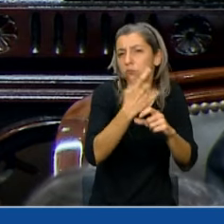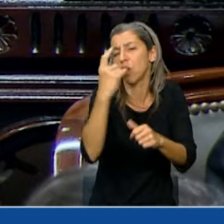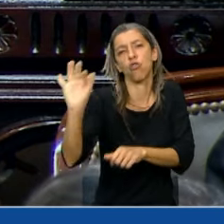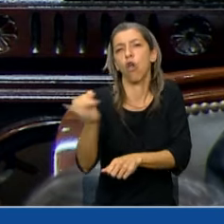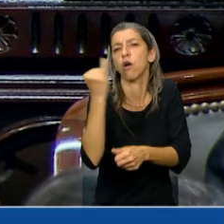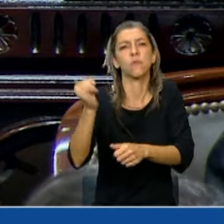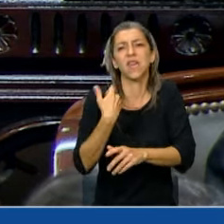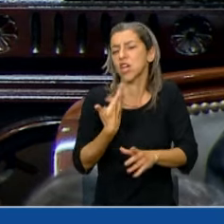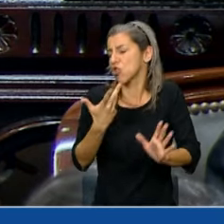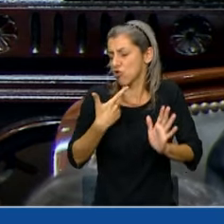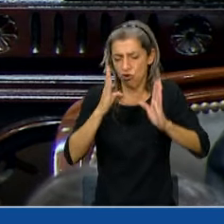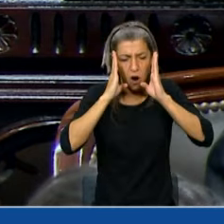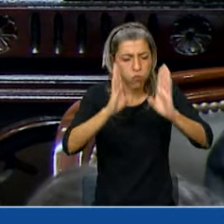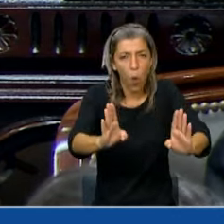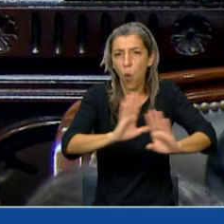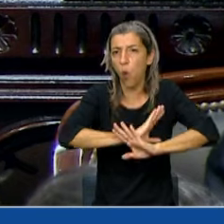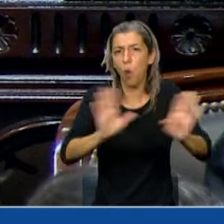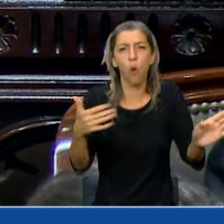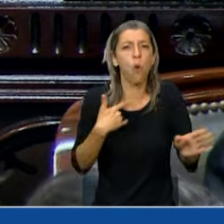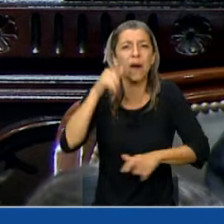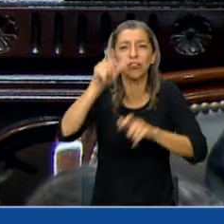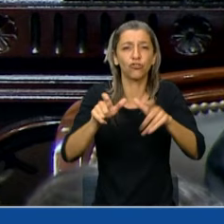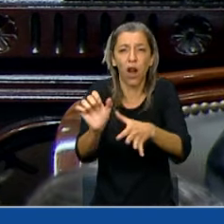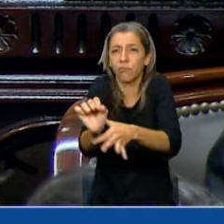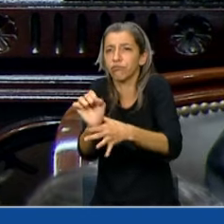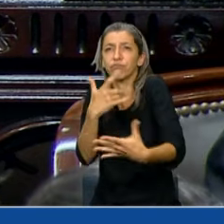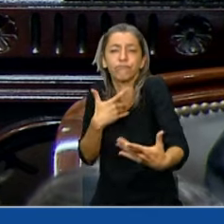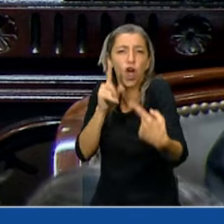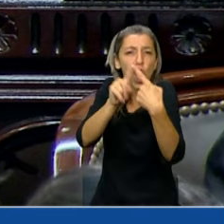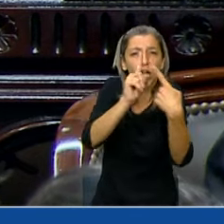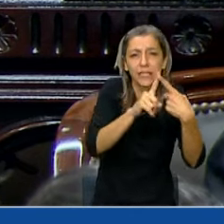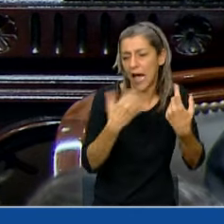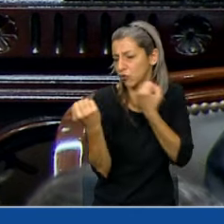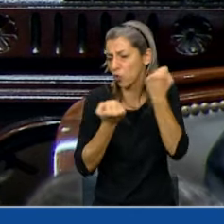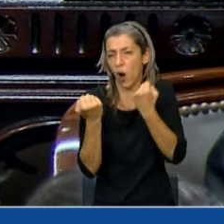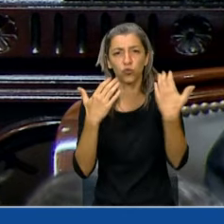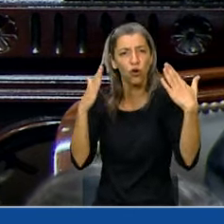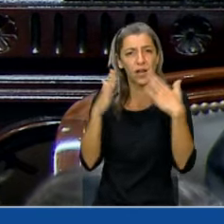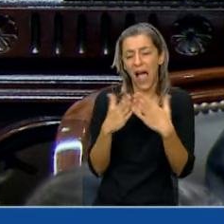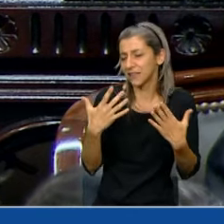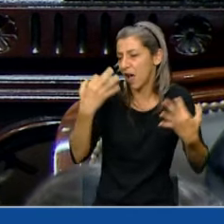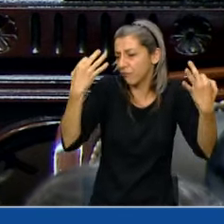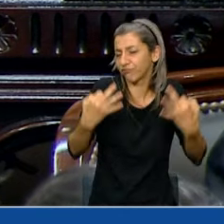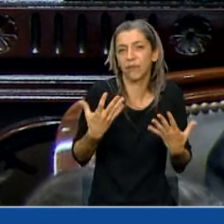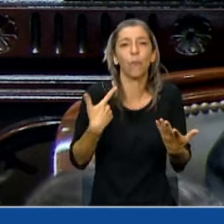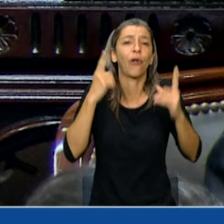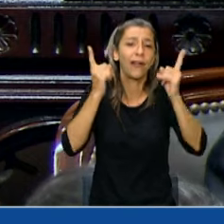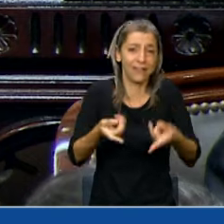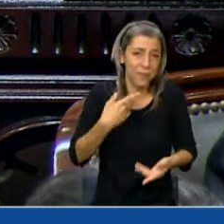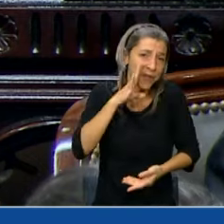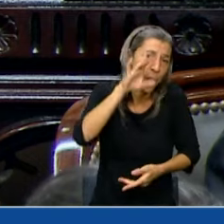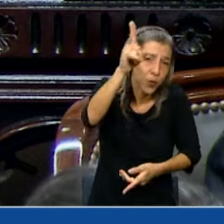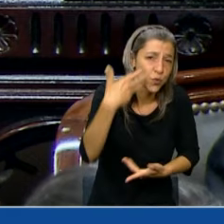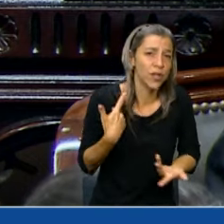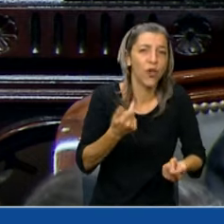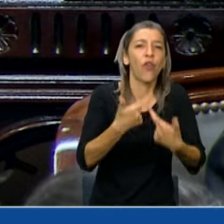tema con mis ídolos me pagaban bien tenía auto casa prestigio porque ser médico y científico donde trabajé yo en Estados Unidos